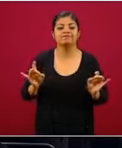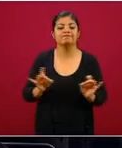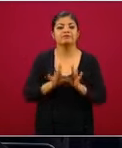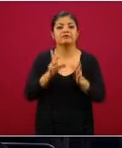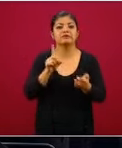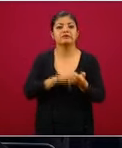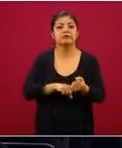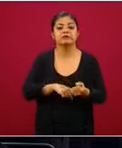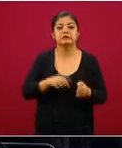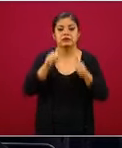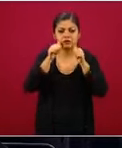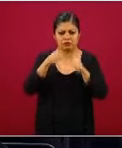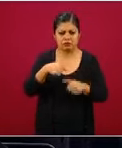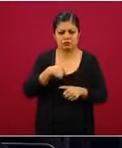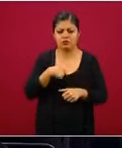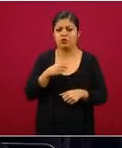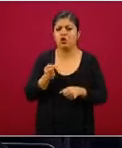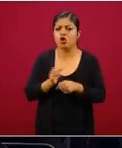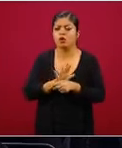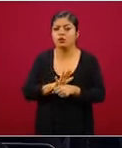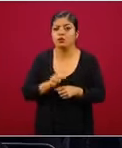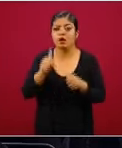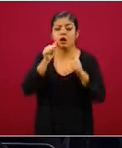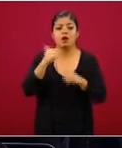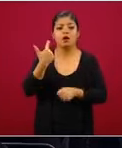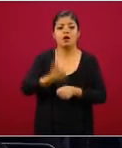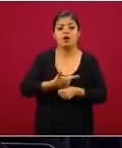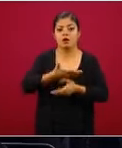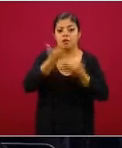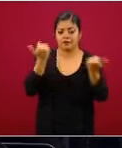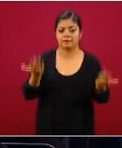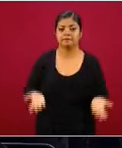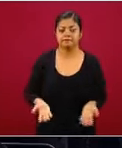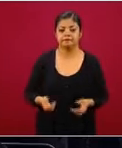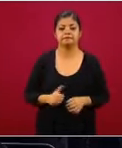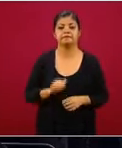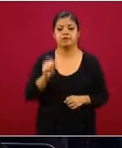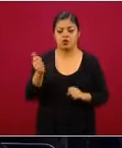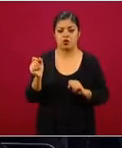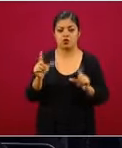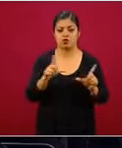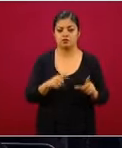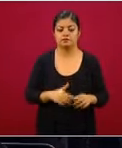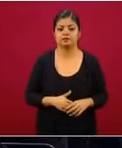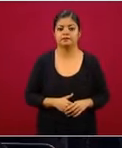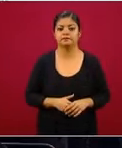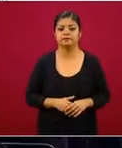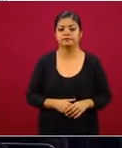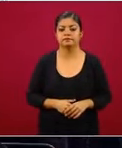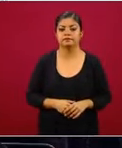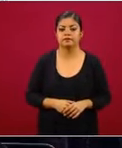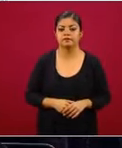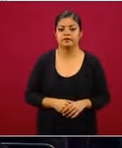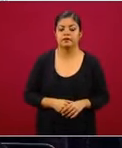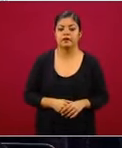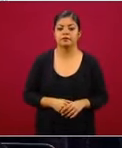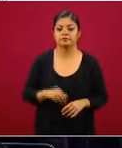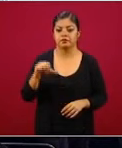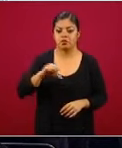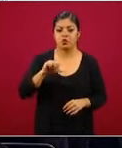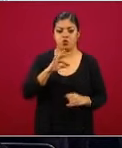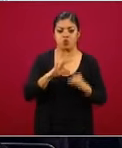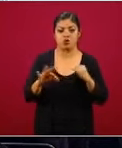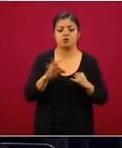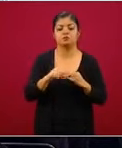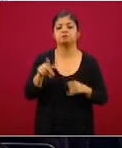que demandaron atención médica por COVID-19. Veamos la siguiente diapositiva, que es la última de este bloque,